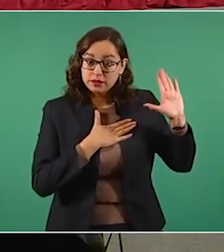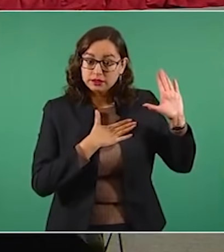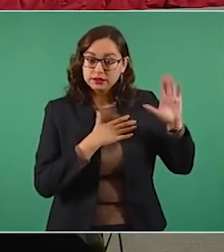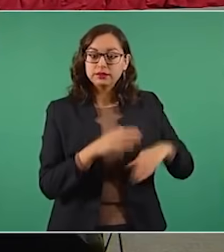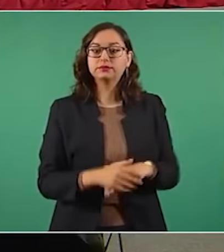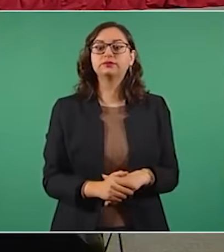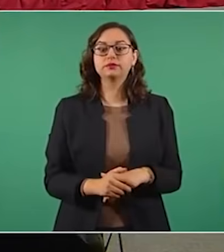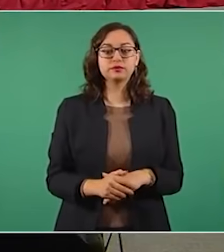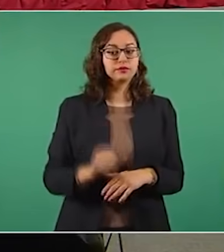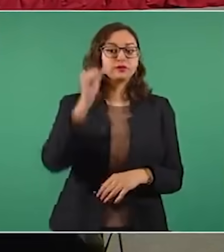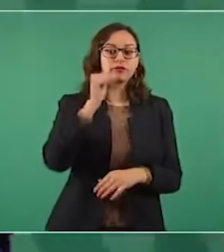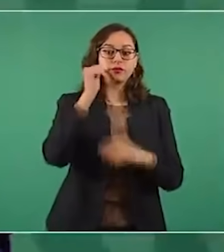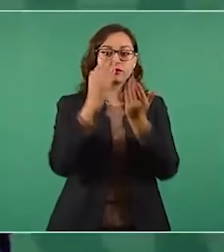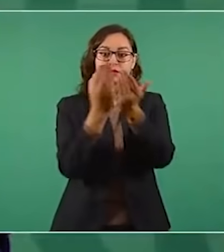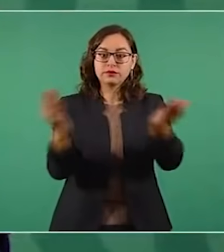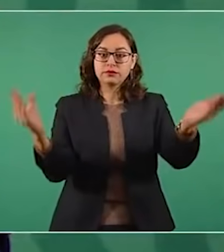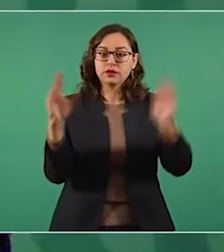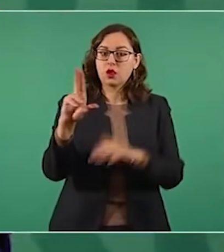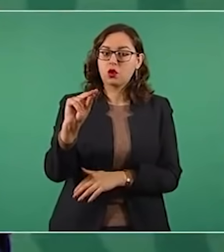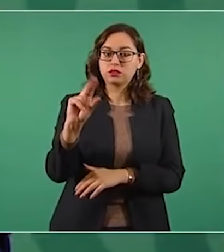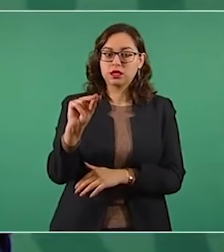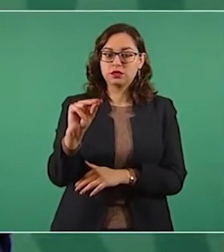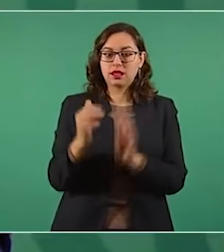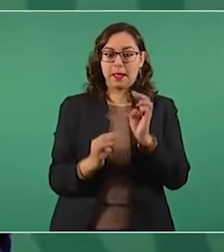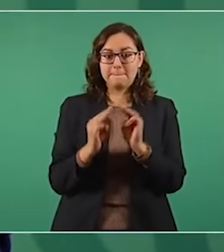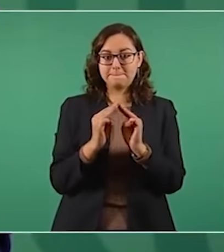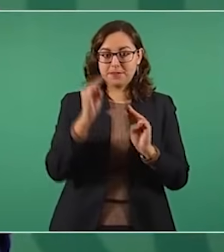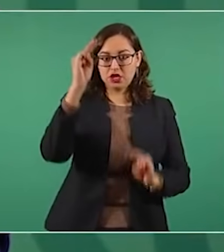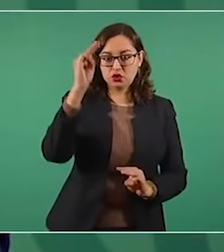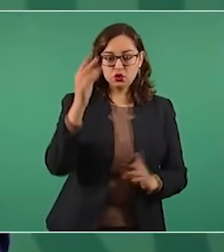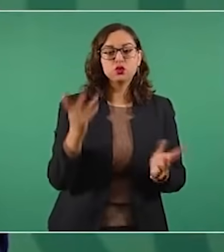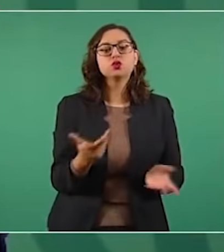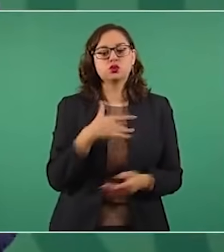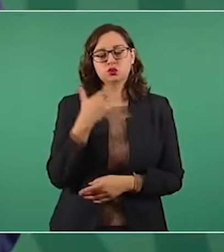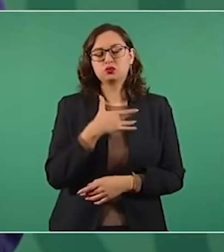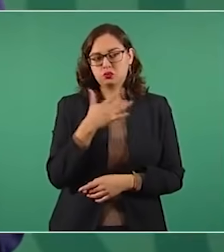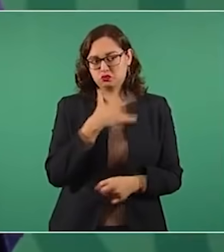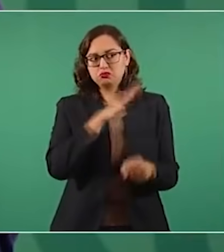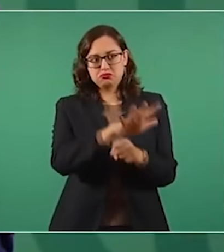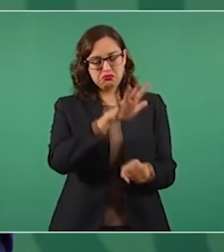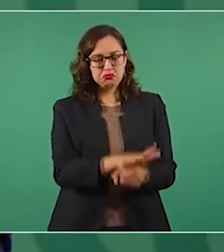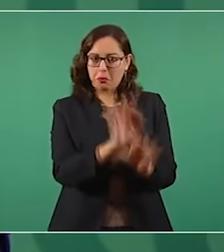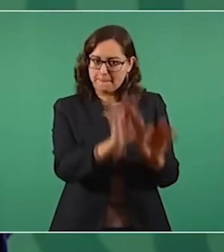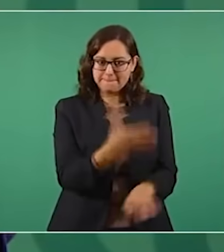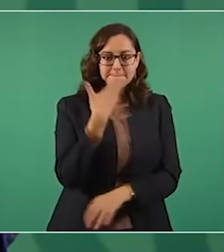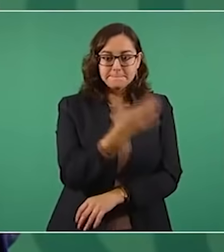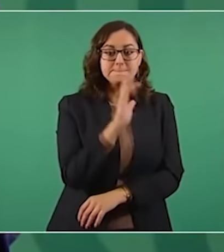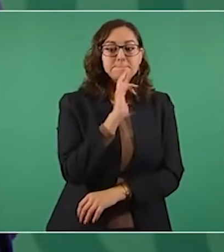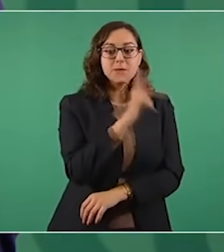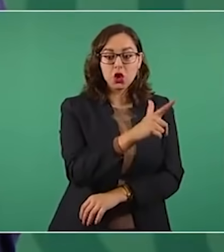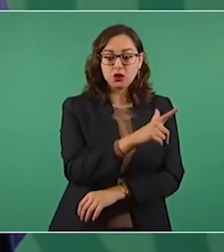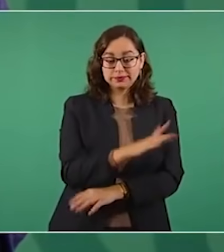a 80 metros de altura. Yo creo que eso es lo mejor. En el caso de Guanajuato, o sea, no